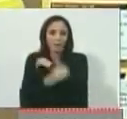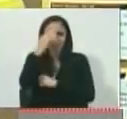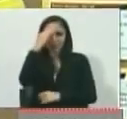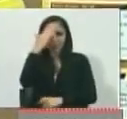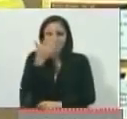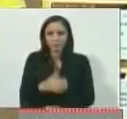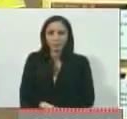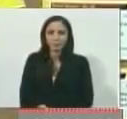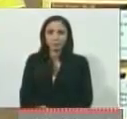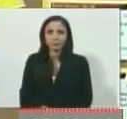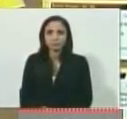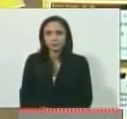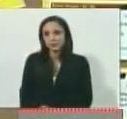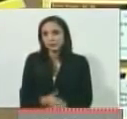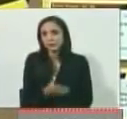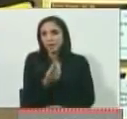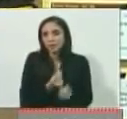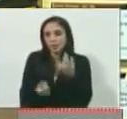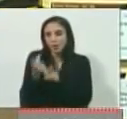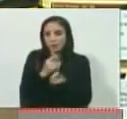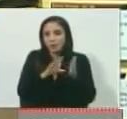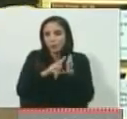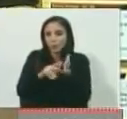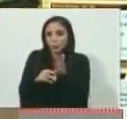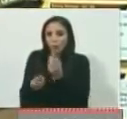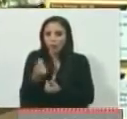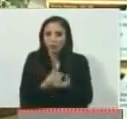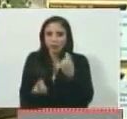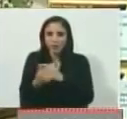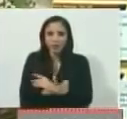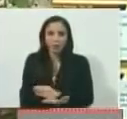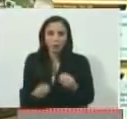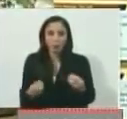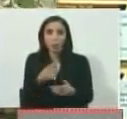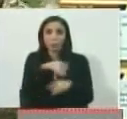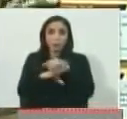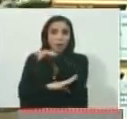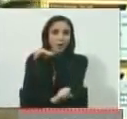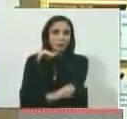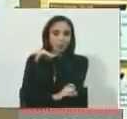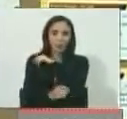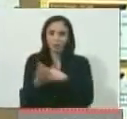Detrás, buscando plata, pues esos son los ladrones de toda la vida.